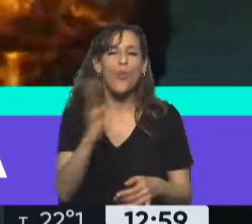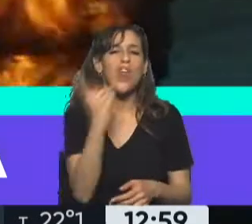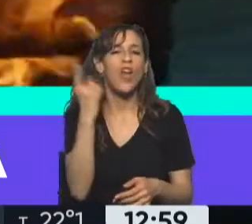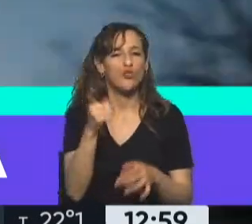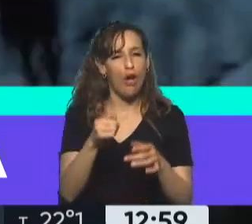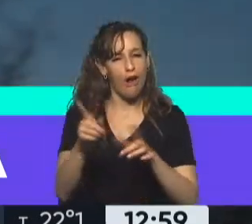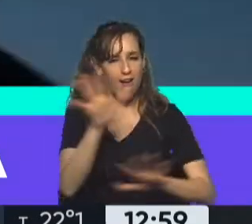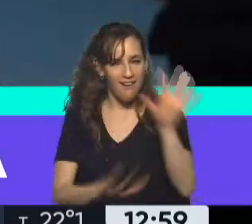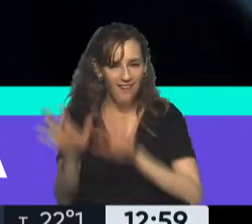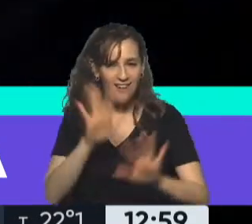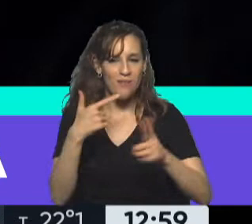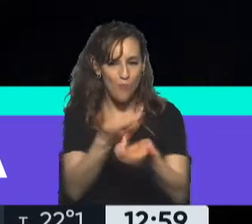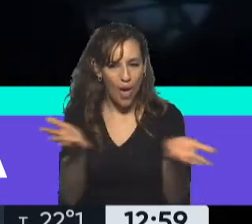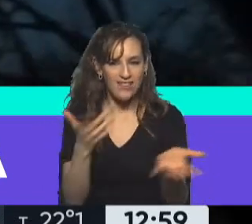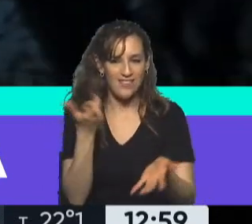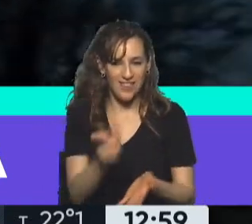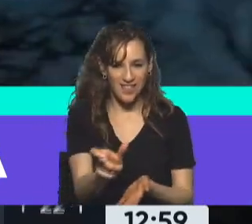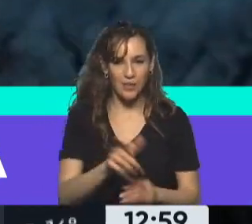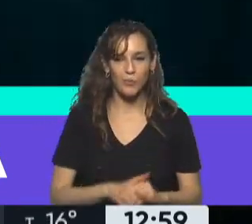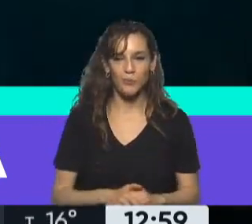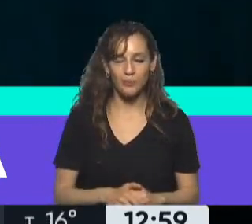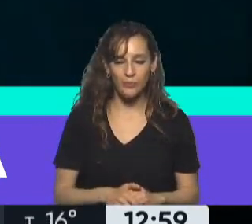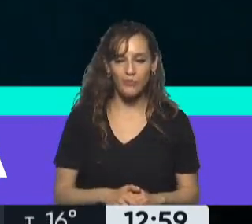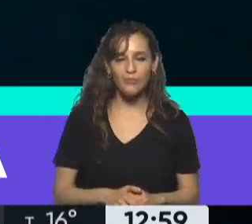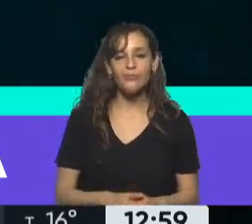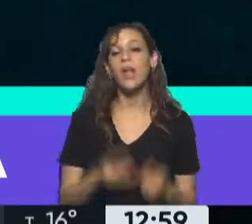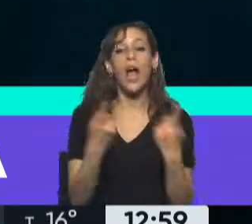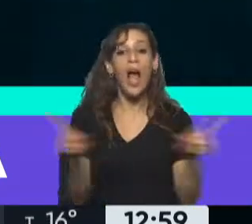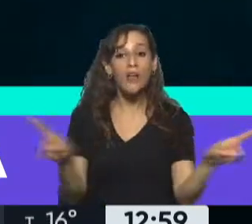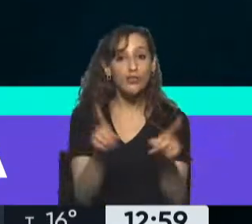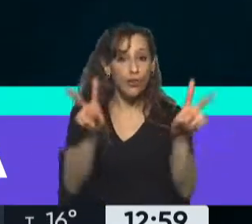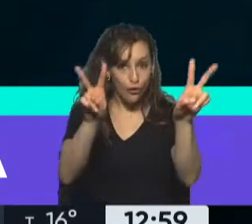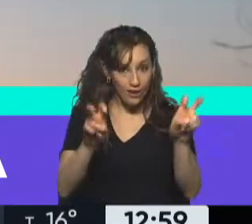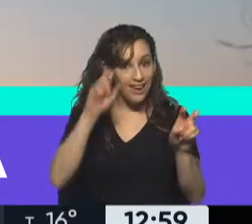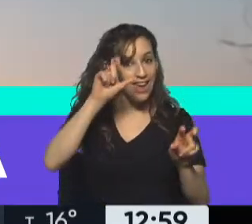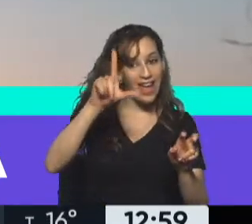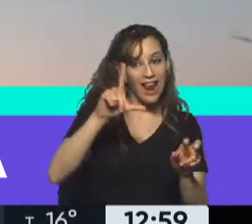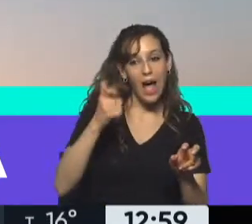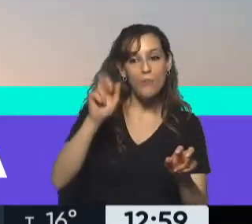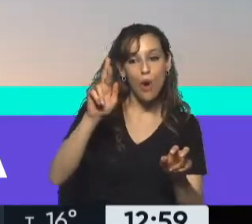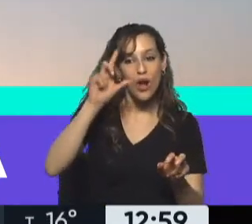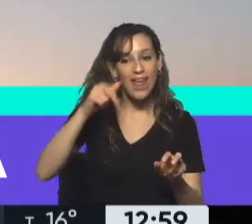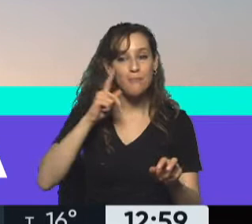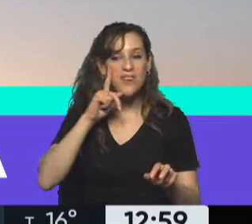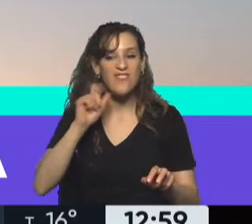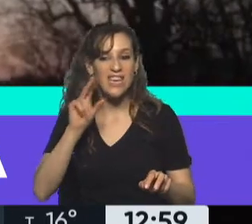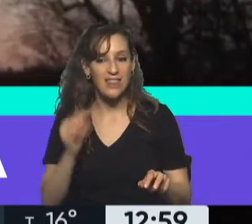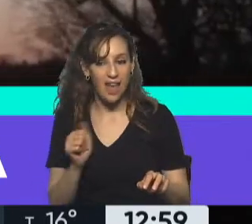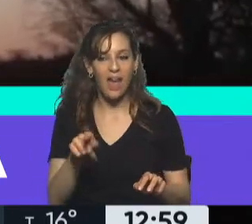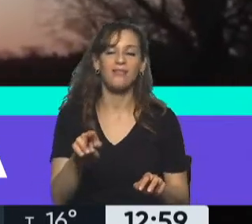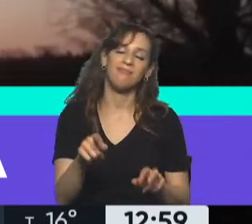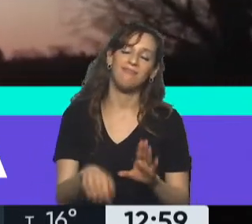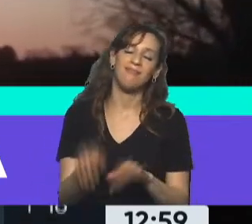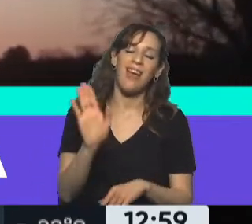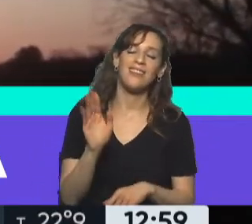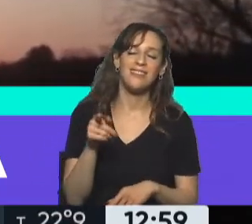basada en Espejo, la canción que pertenece a El Amor en Mi Vida, un disco muy personal en la vida de Abel, que es parte o la excusa, si se